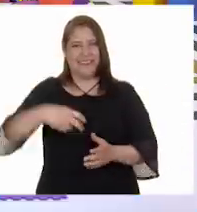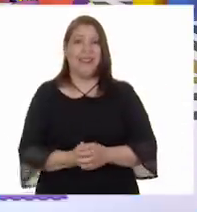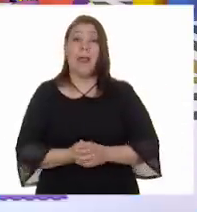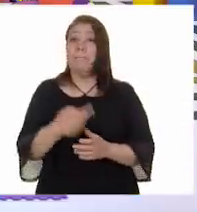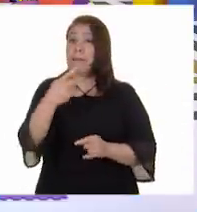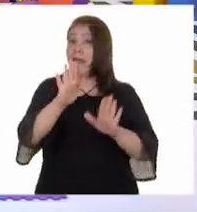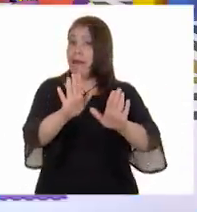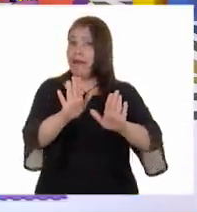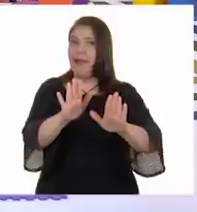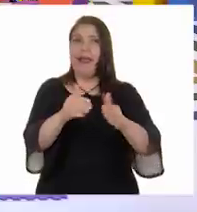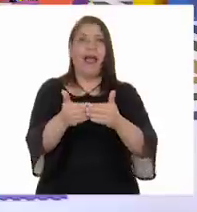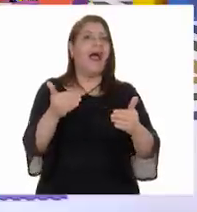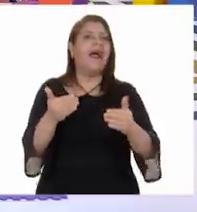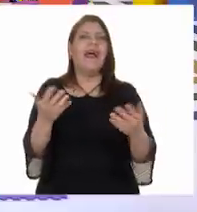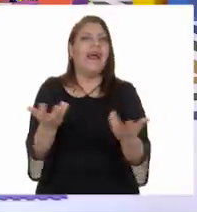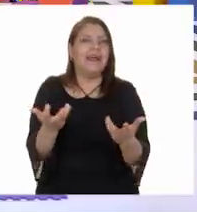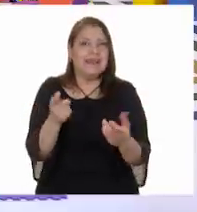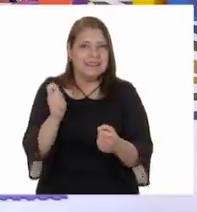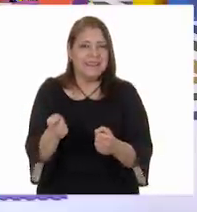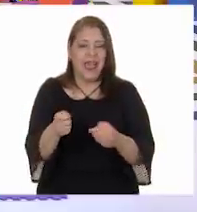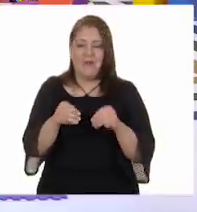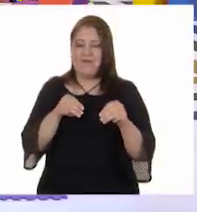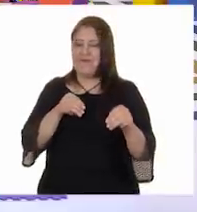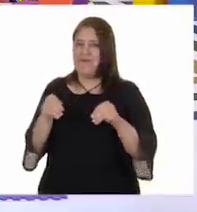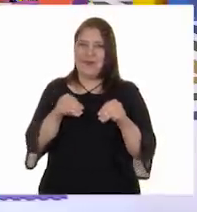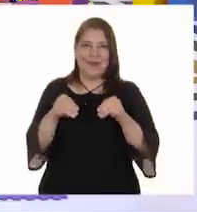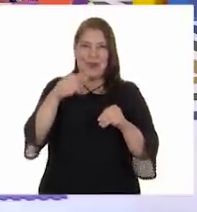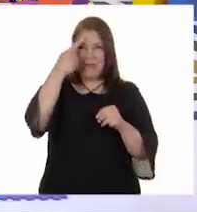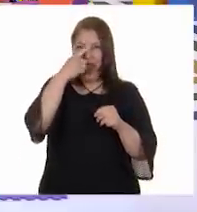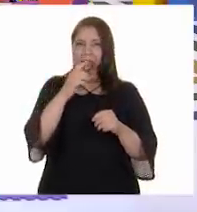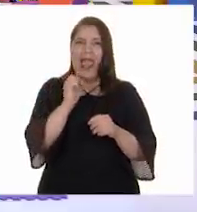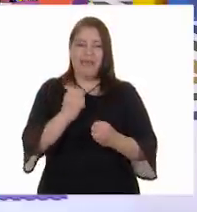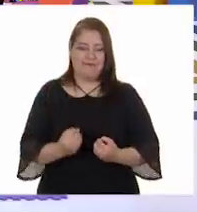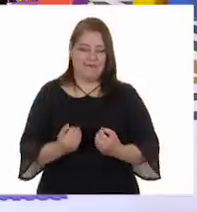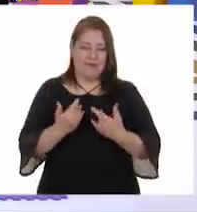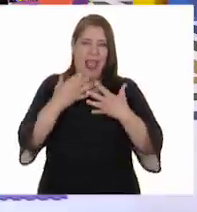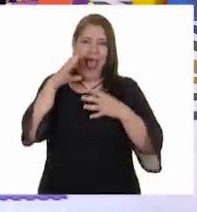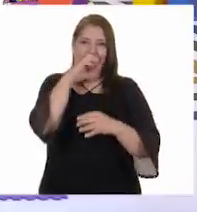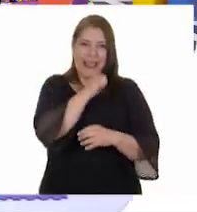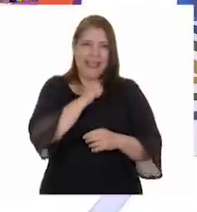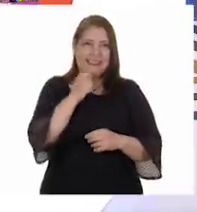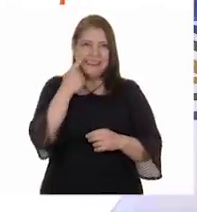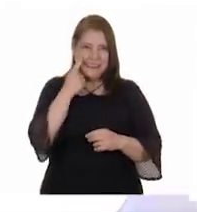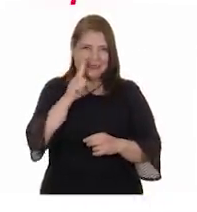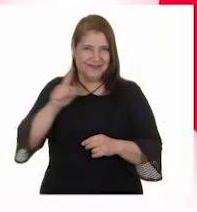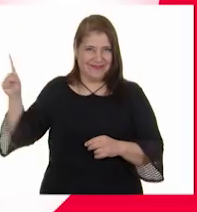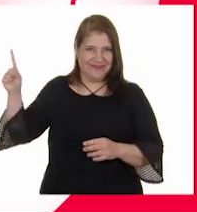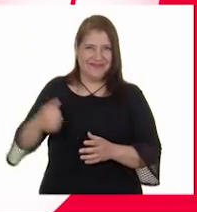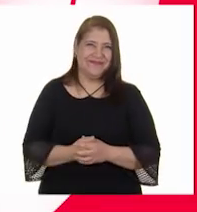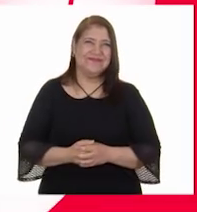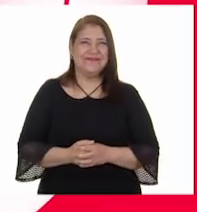Pero antes, ¿a dónde vamos, Ezequiel? Vamos a movernos, pero a calentar un poco. Brazos a los lados. Enfrente.